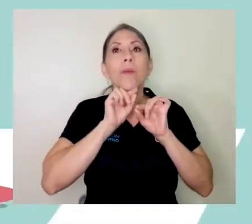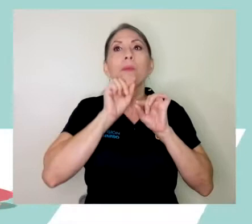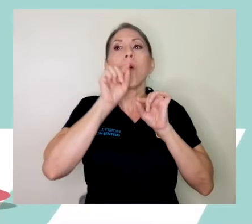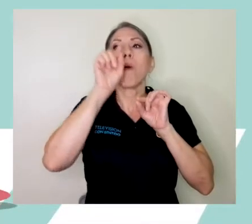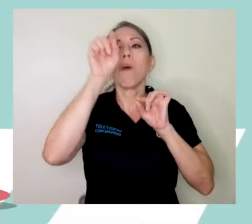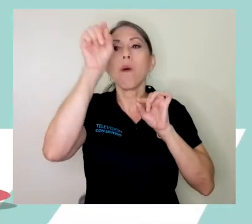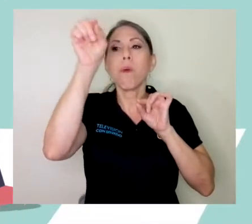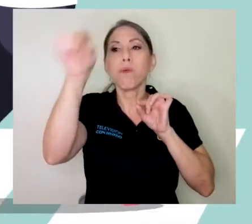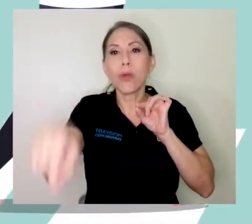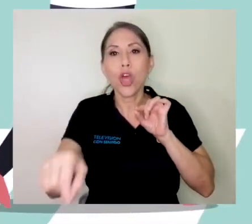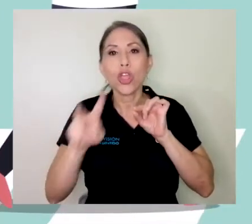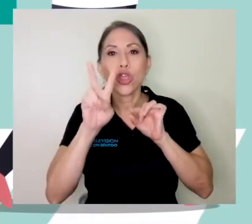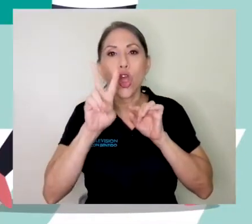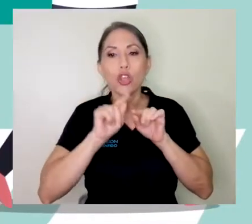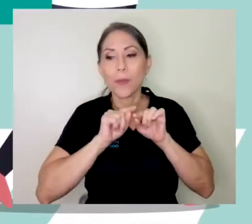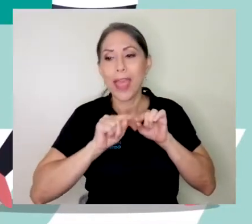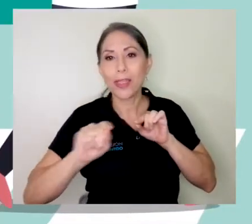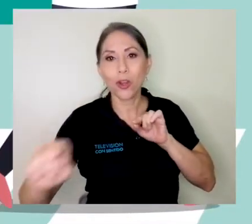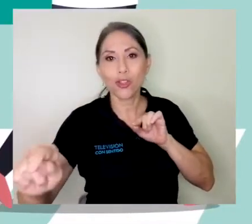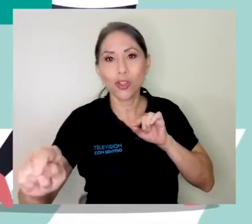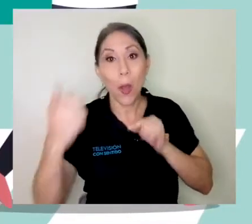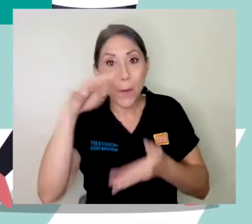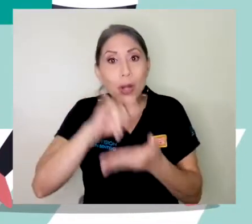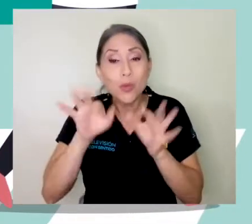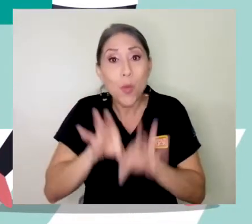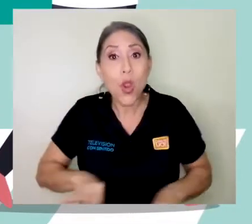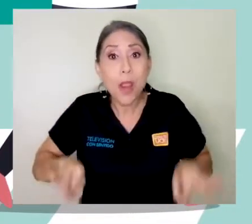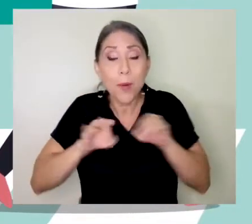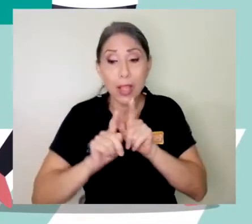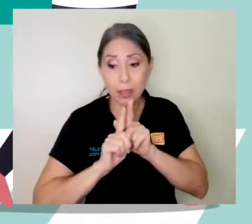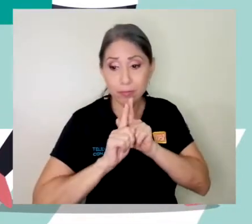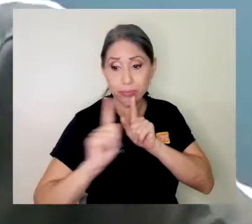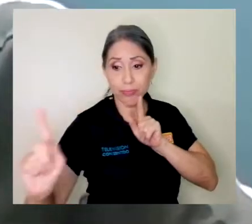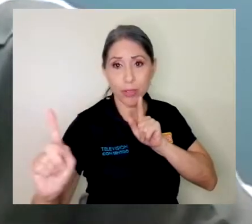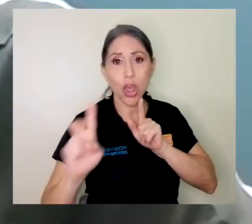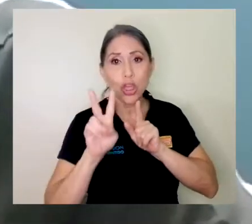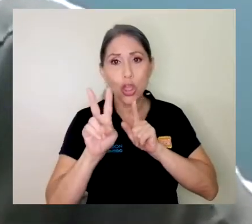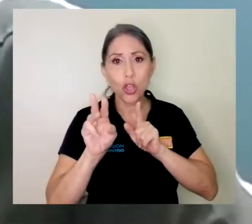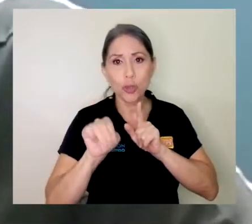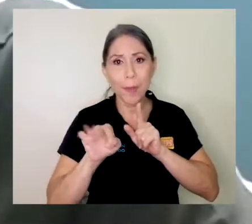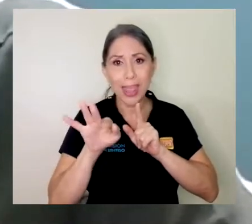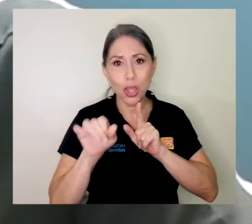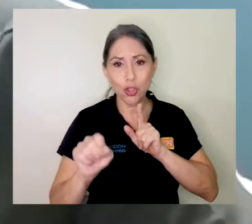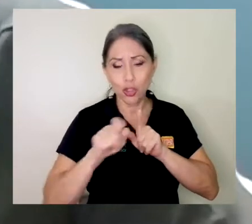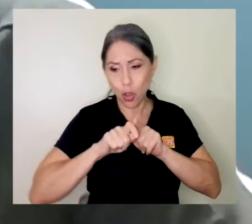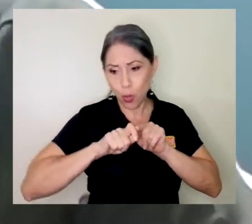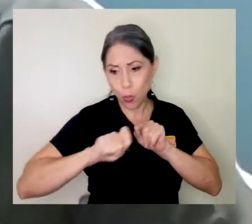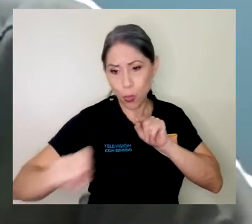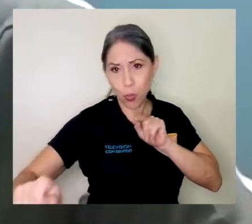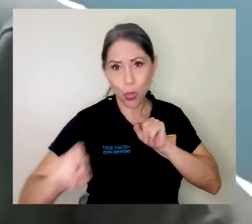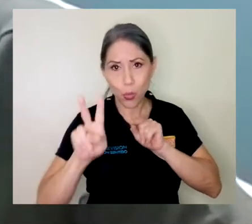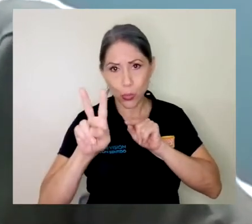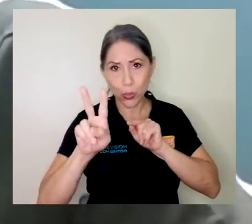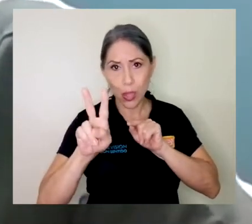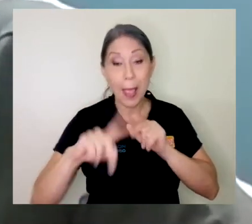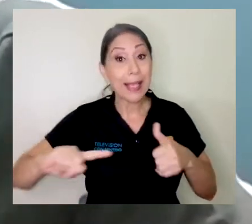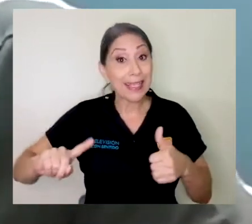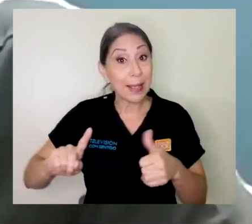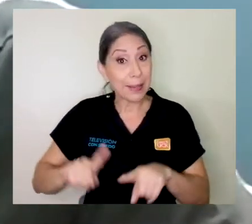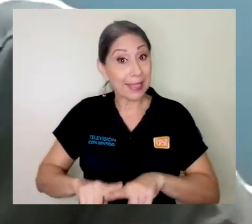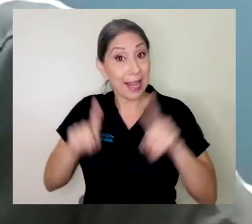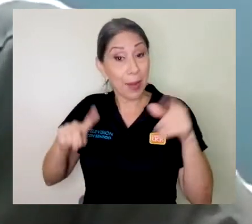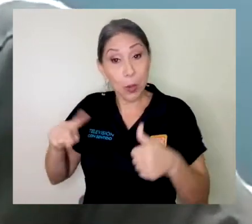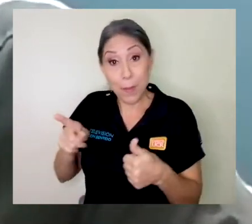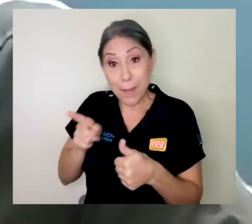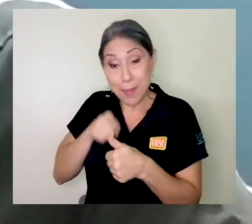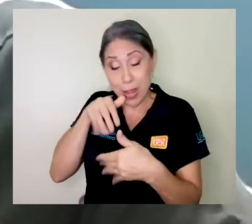mantener muy importante esa distancia de 2 metros. Sin embargo, estudios que se realizaron primero en